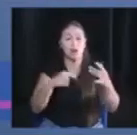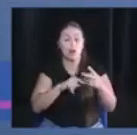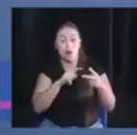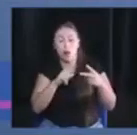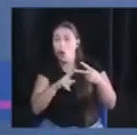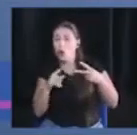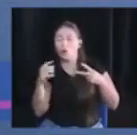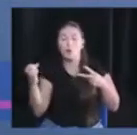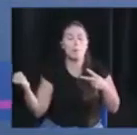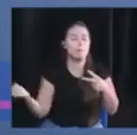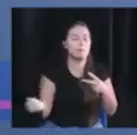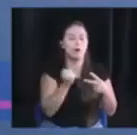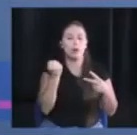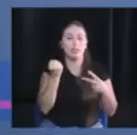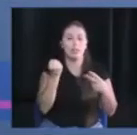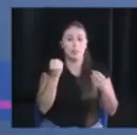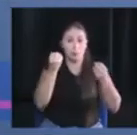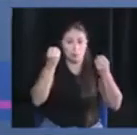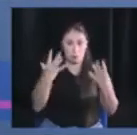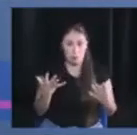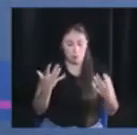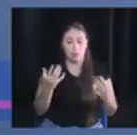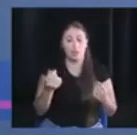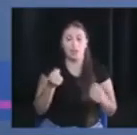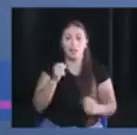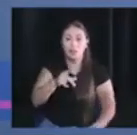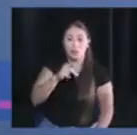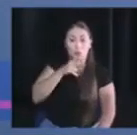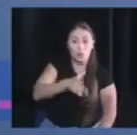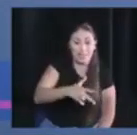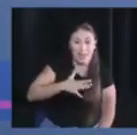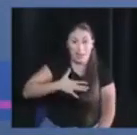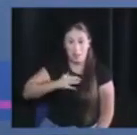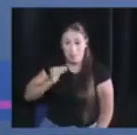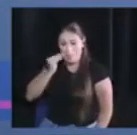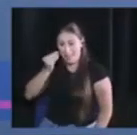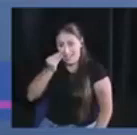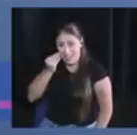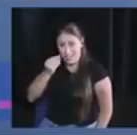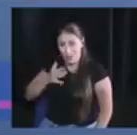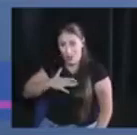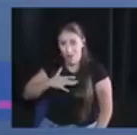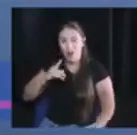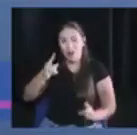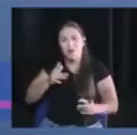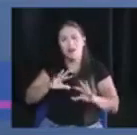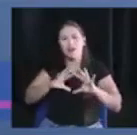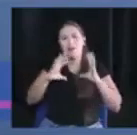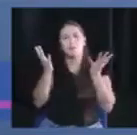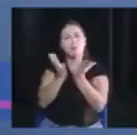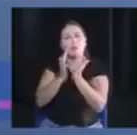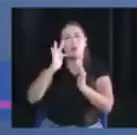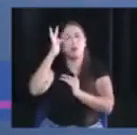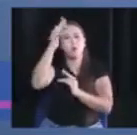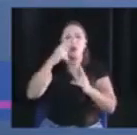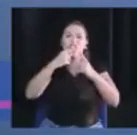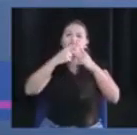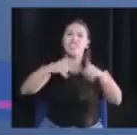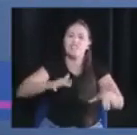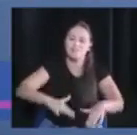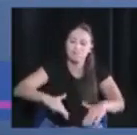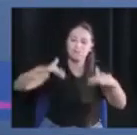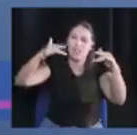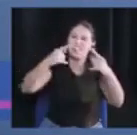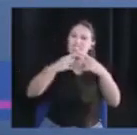motivo importantísimo es que tu hija y mi nieto van a vivir en un mundo muy diferente. Va a haber